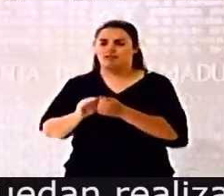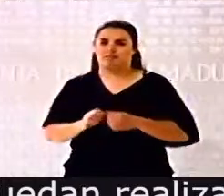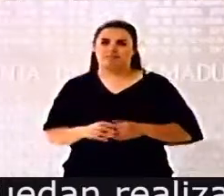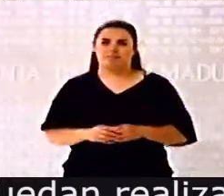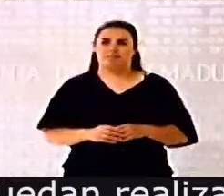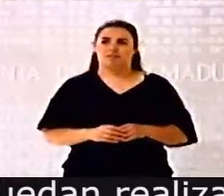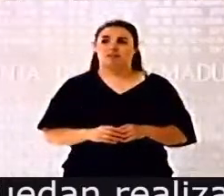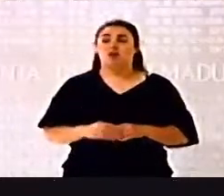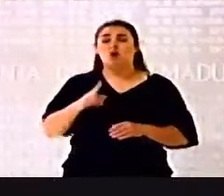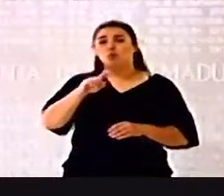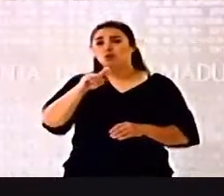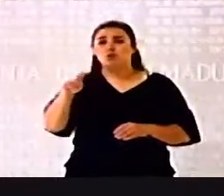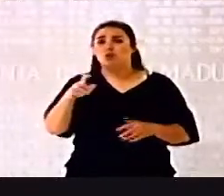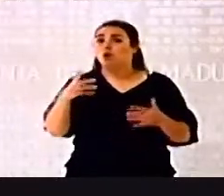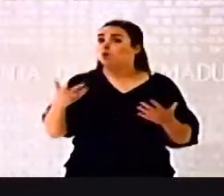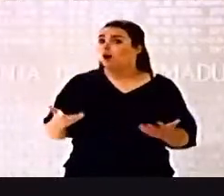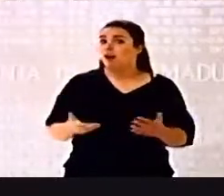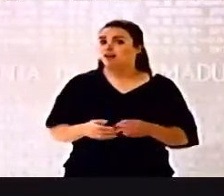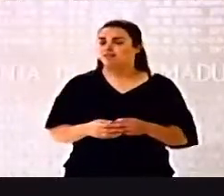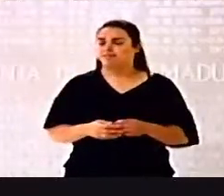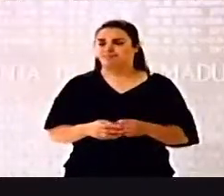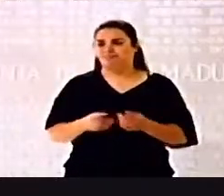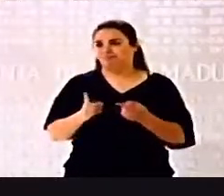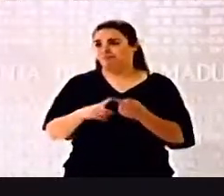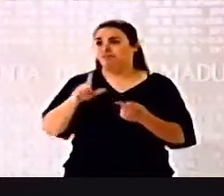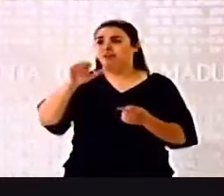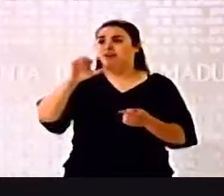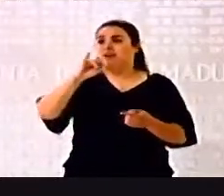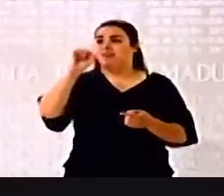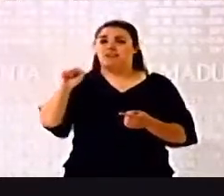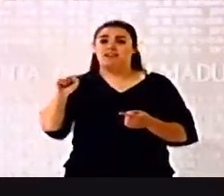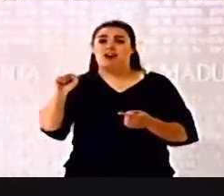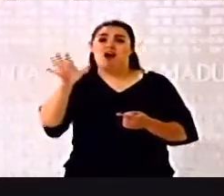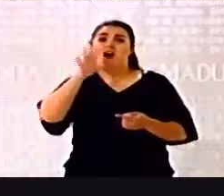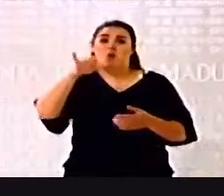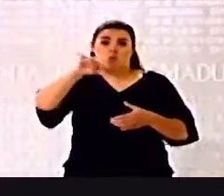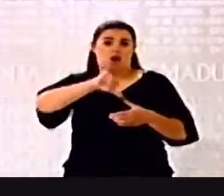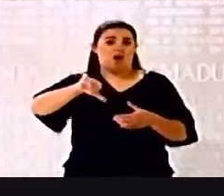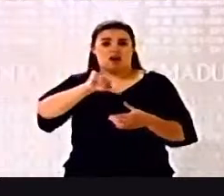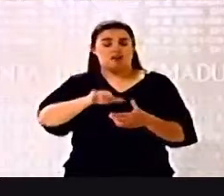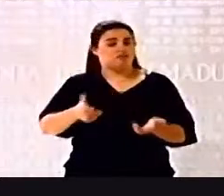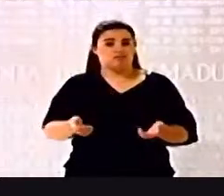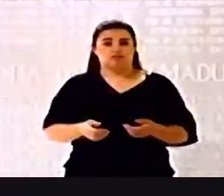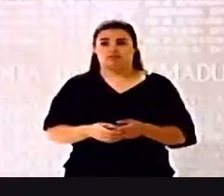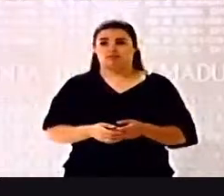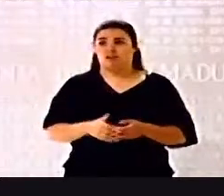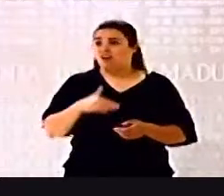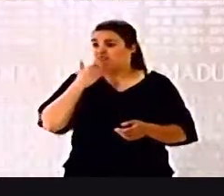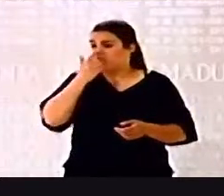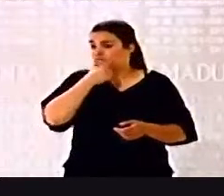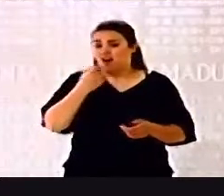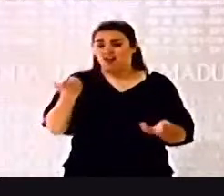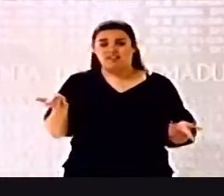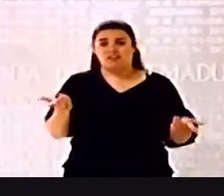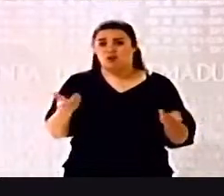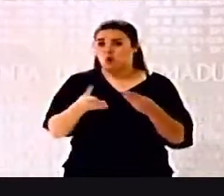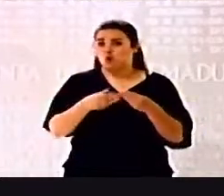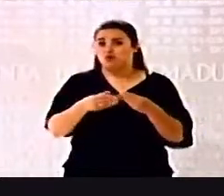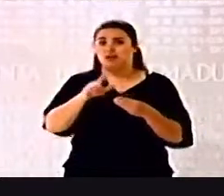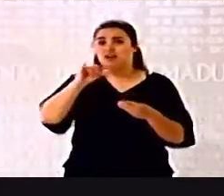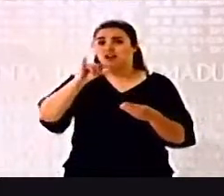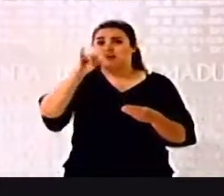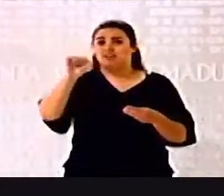¿Con qué productos? Pues con lejía rebajada. Es algo tan sencillo como utilizar